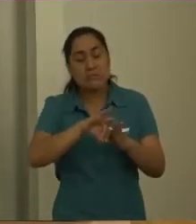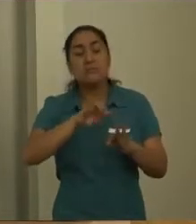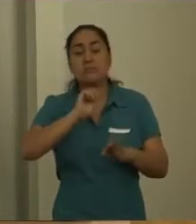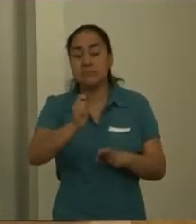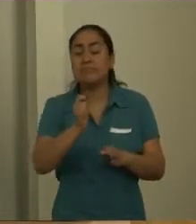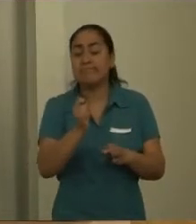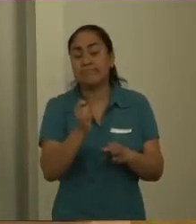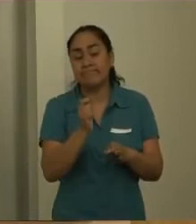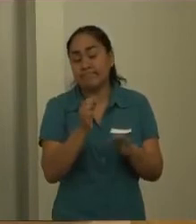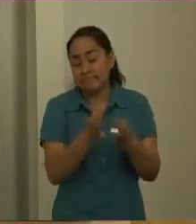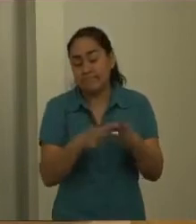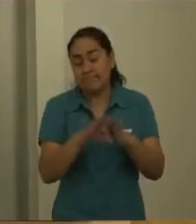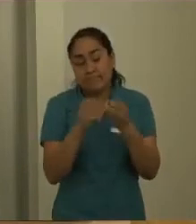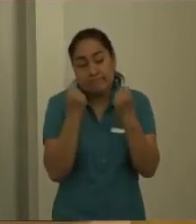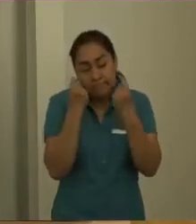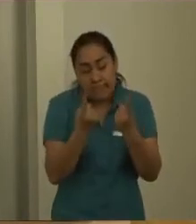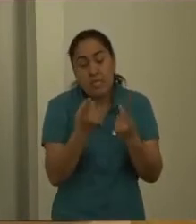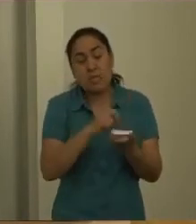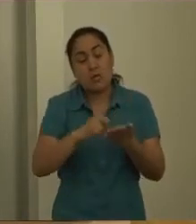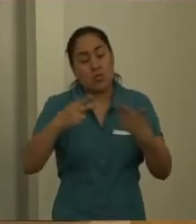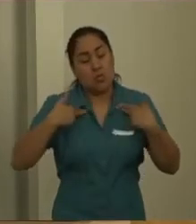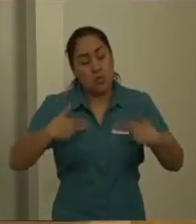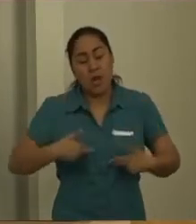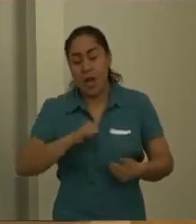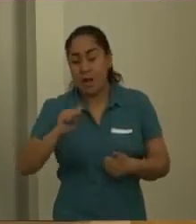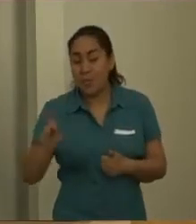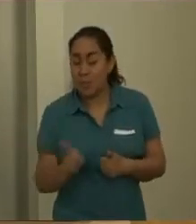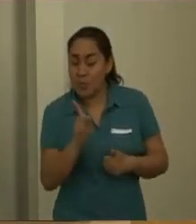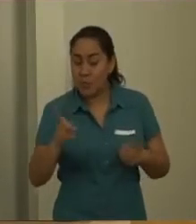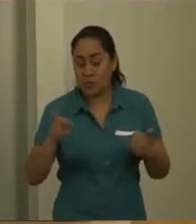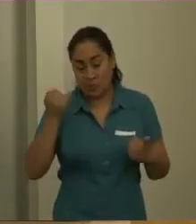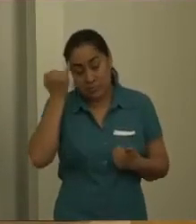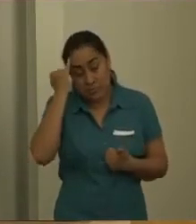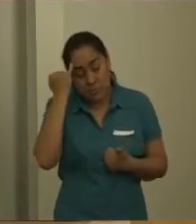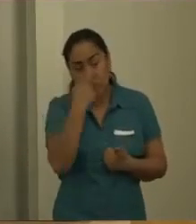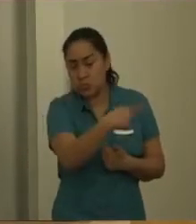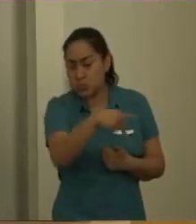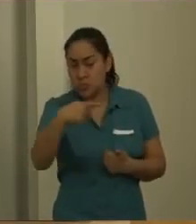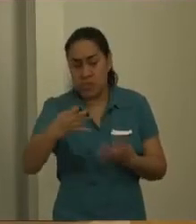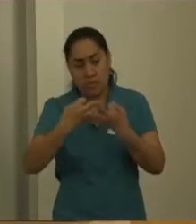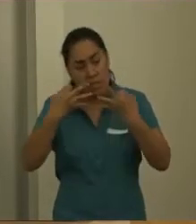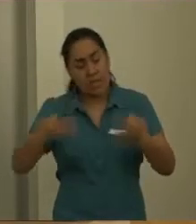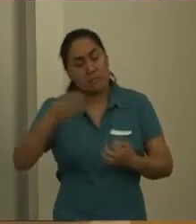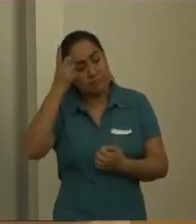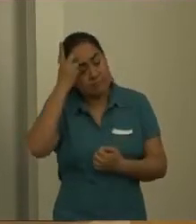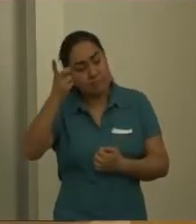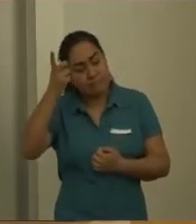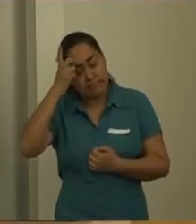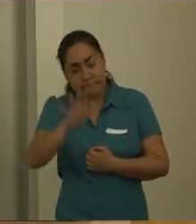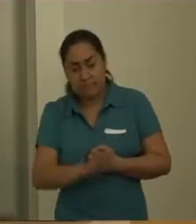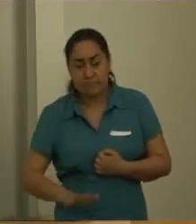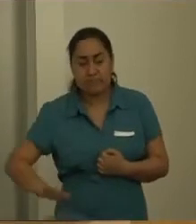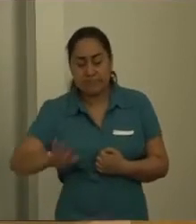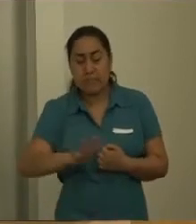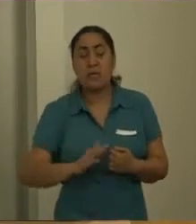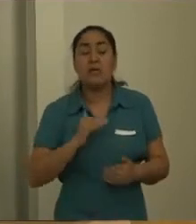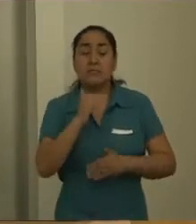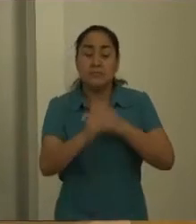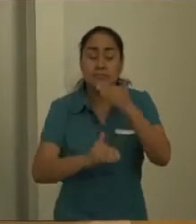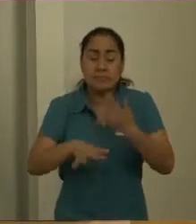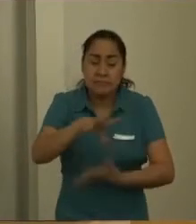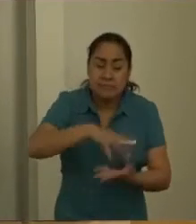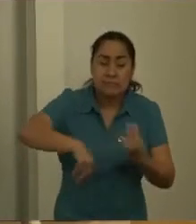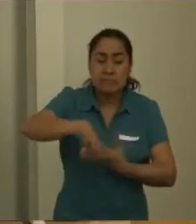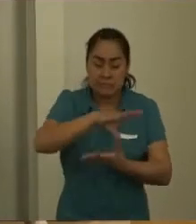reconocimiento de los derechos de los pueblos indígenas sobre sus tierras y territorios el desarrollo sostenible es